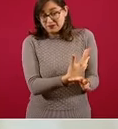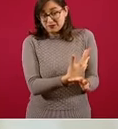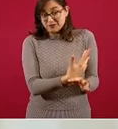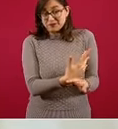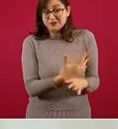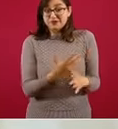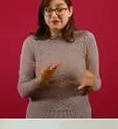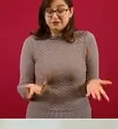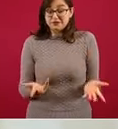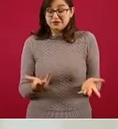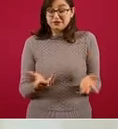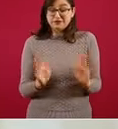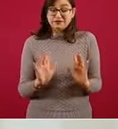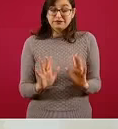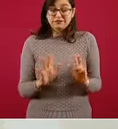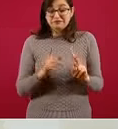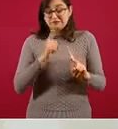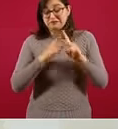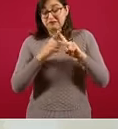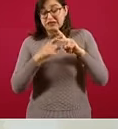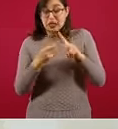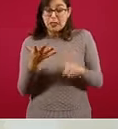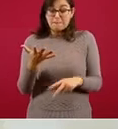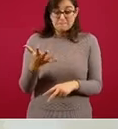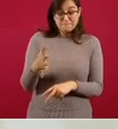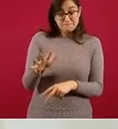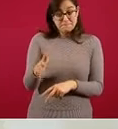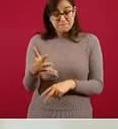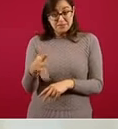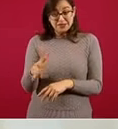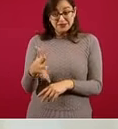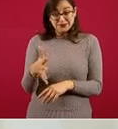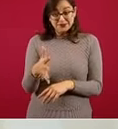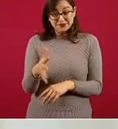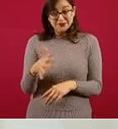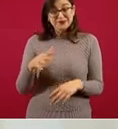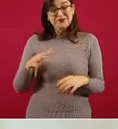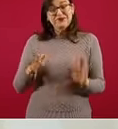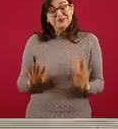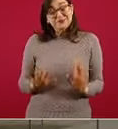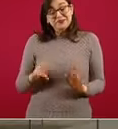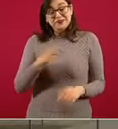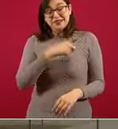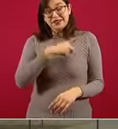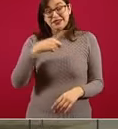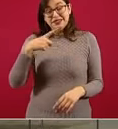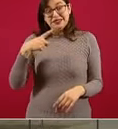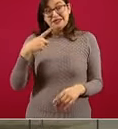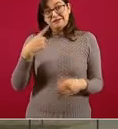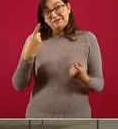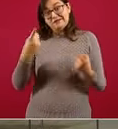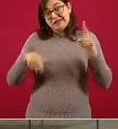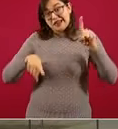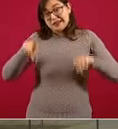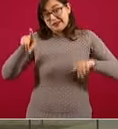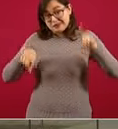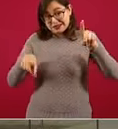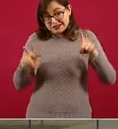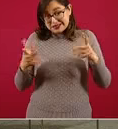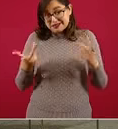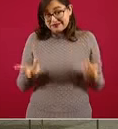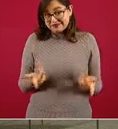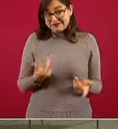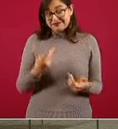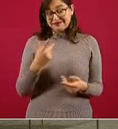recuerden que cada estimación pues depende un poco del modelo que estemos estimando para la progresión o el incremento,